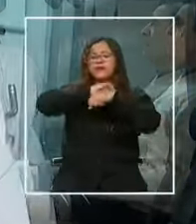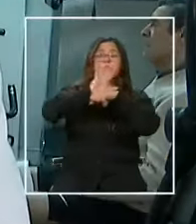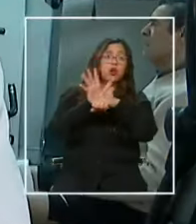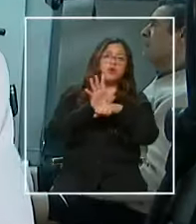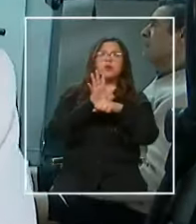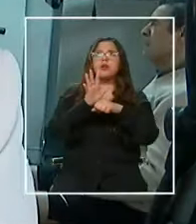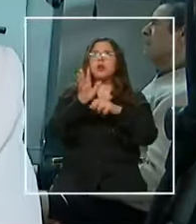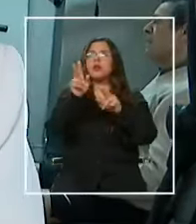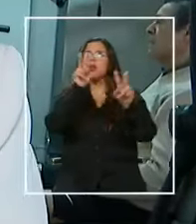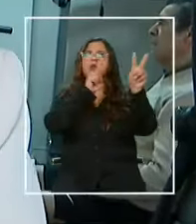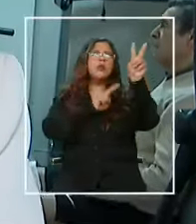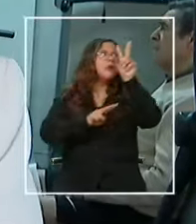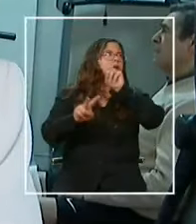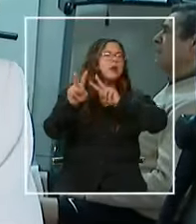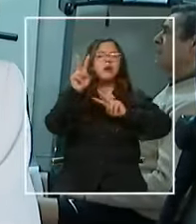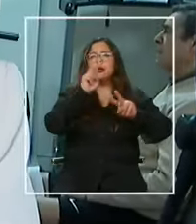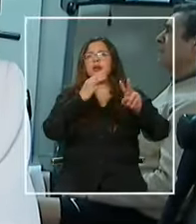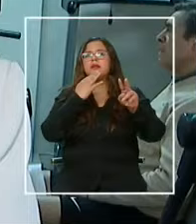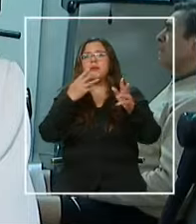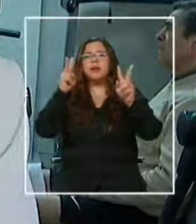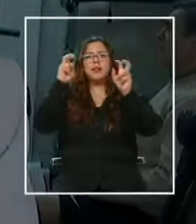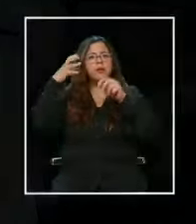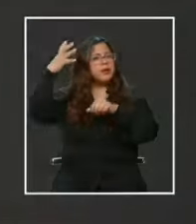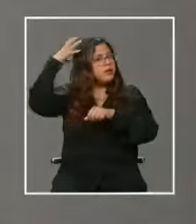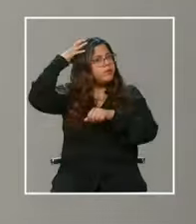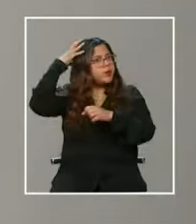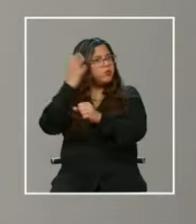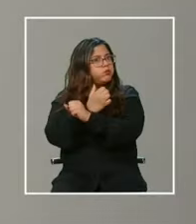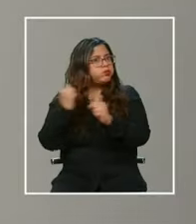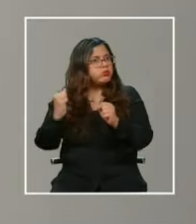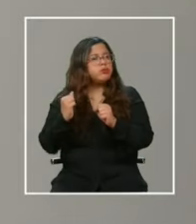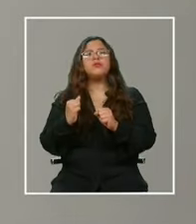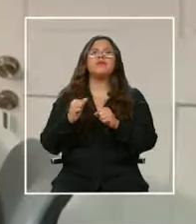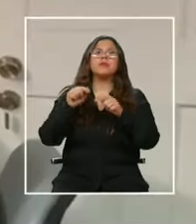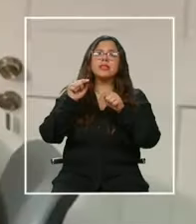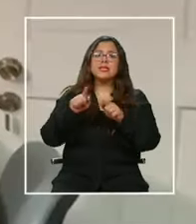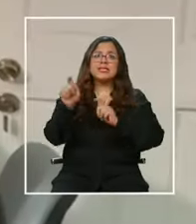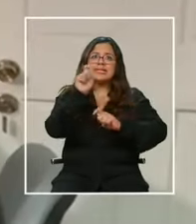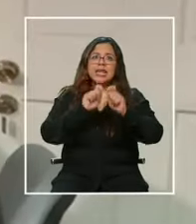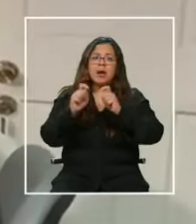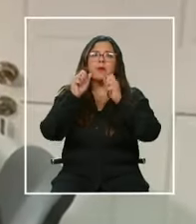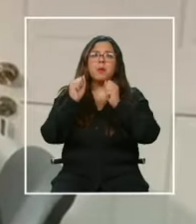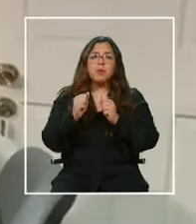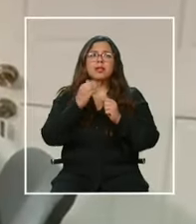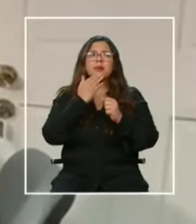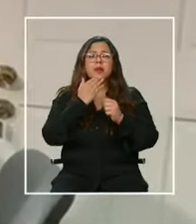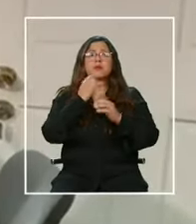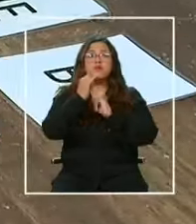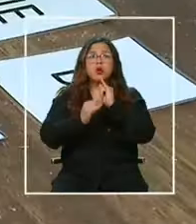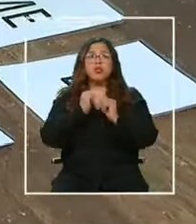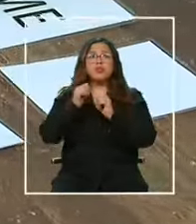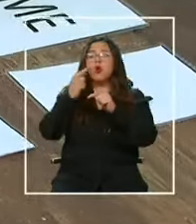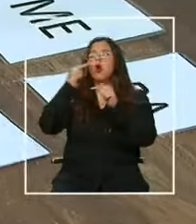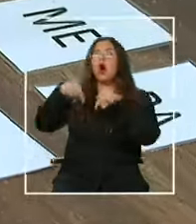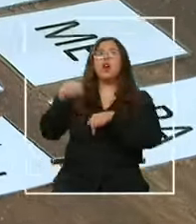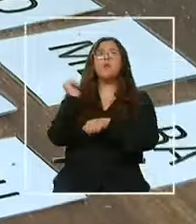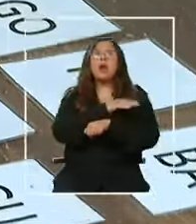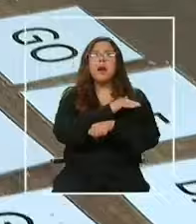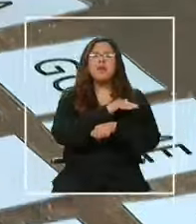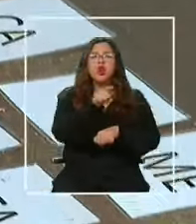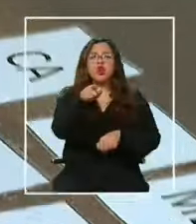estaban y también el alza de los accidentes cerebrovasculares. La terapia hasta puede ser online. Ahora, lo más rápido